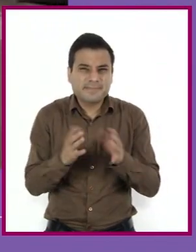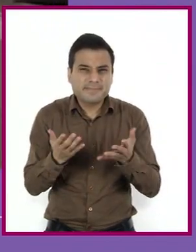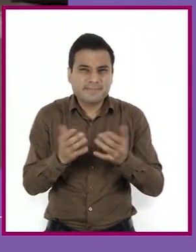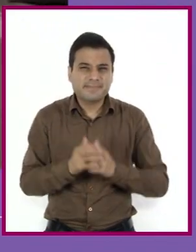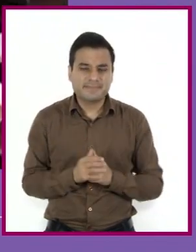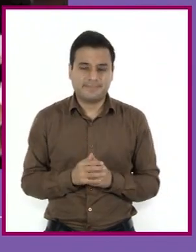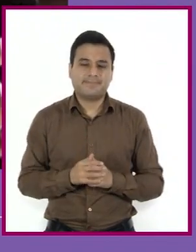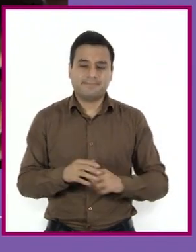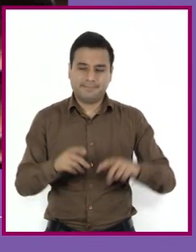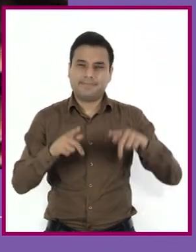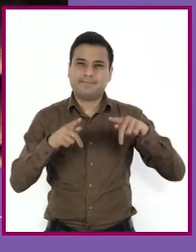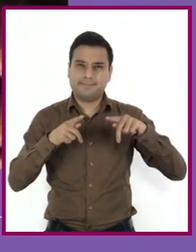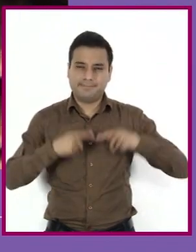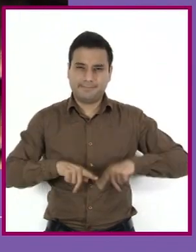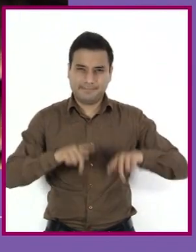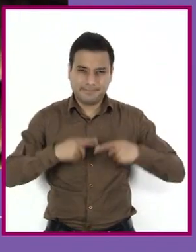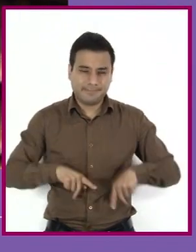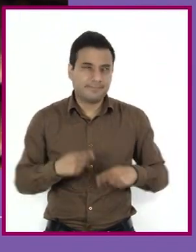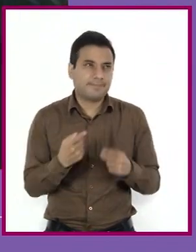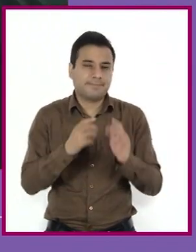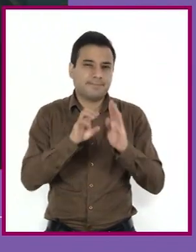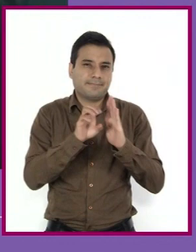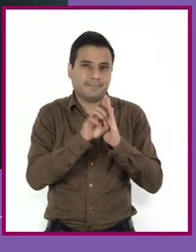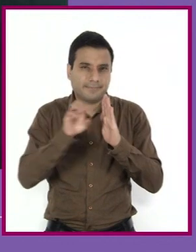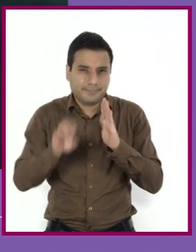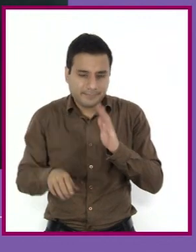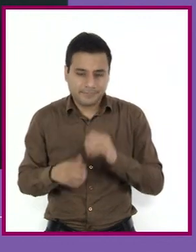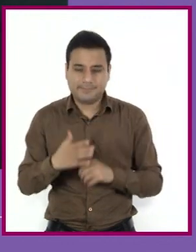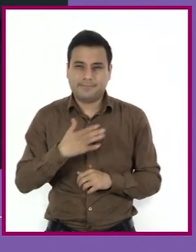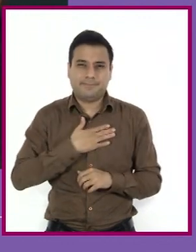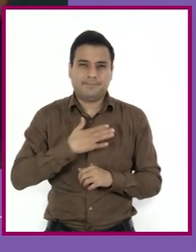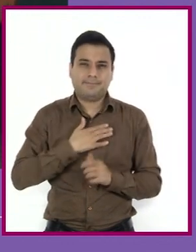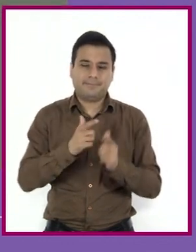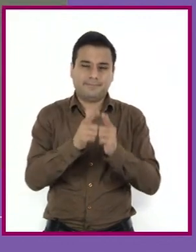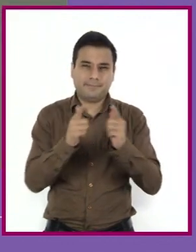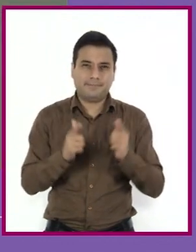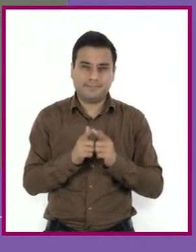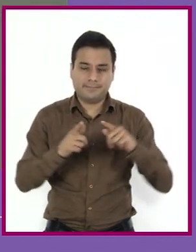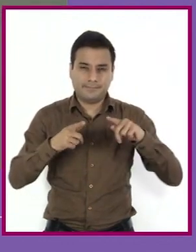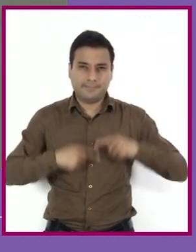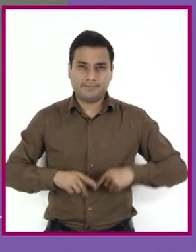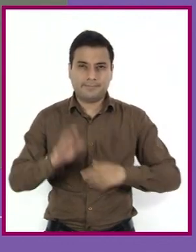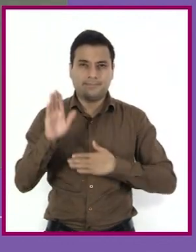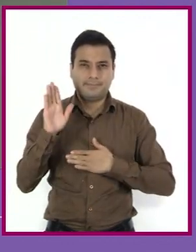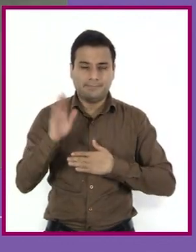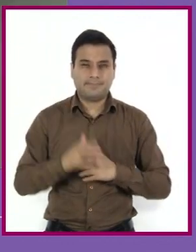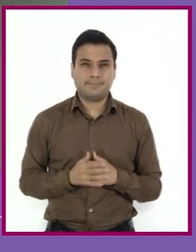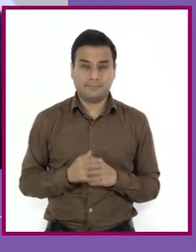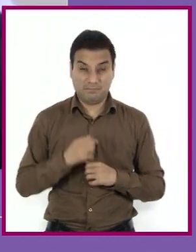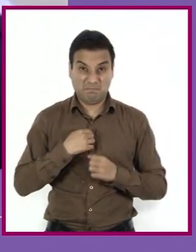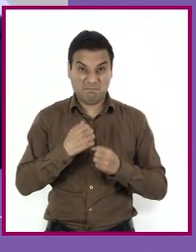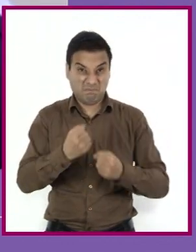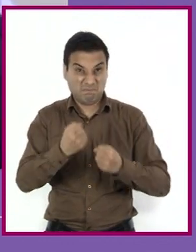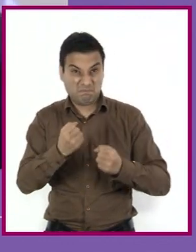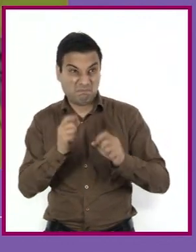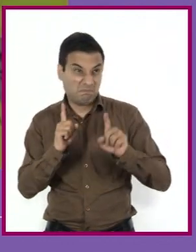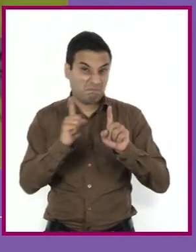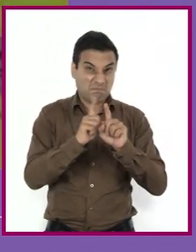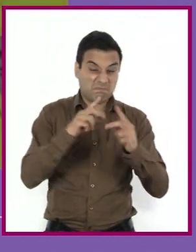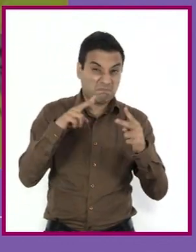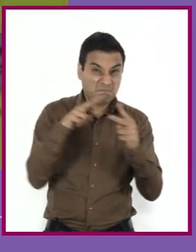de un colectivo, por ejemplo nuestra sociedad, se comprometen a no usar la fuerza individual ni